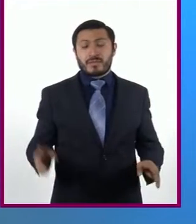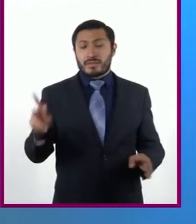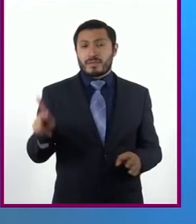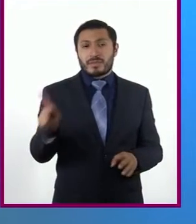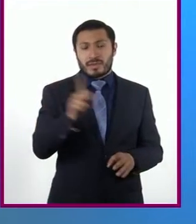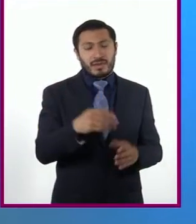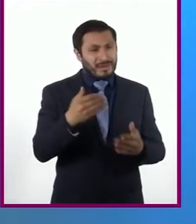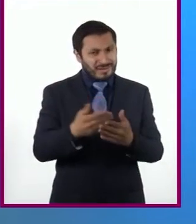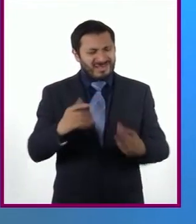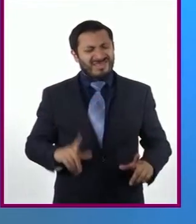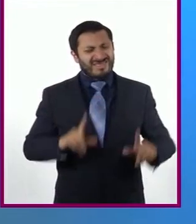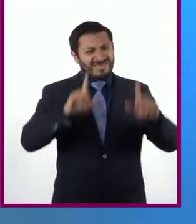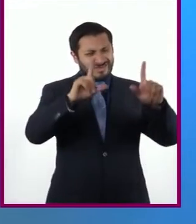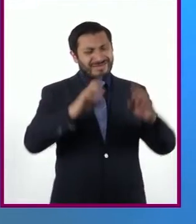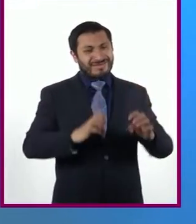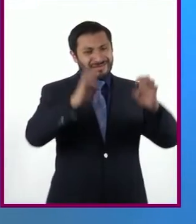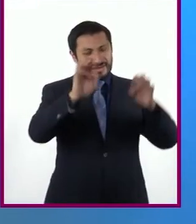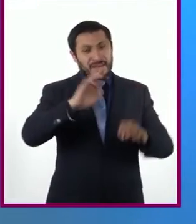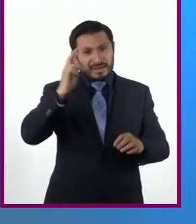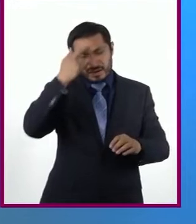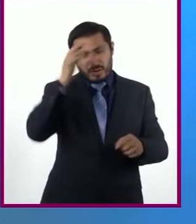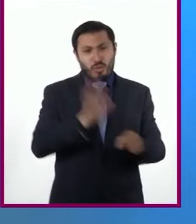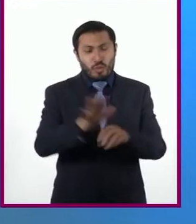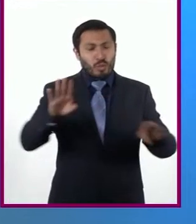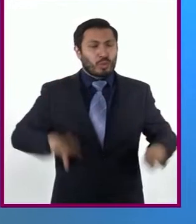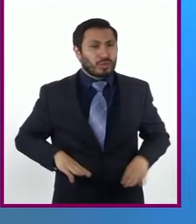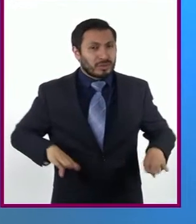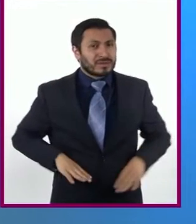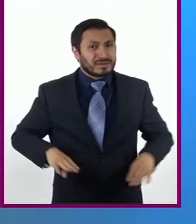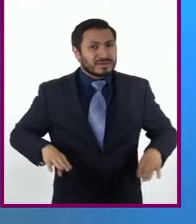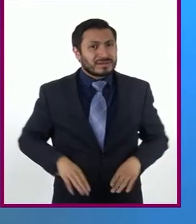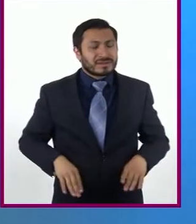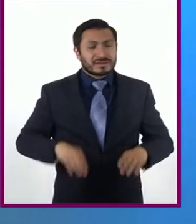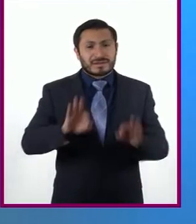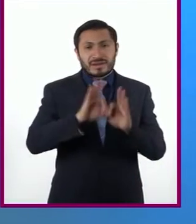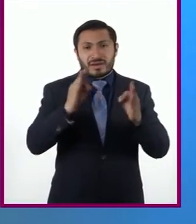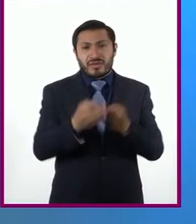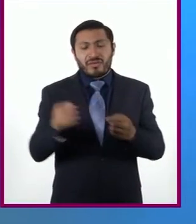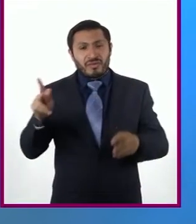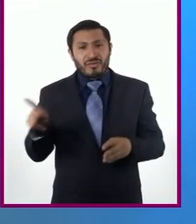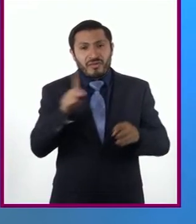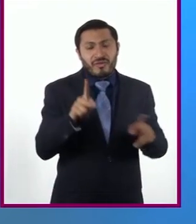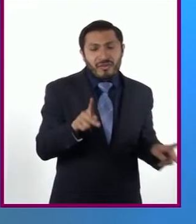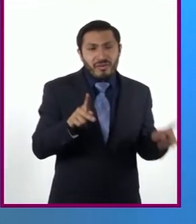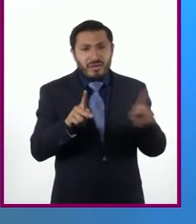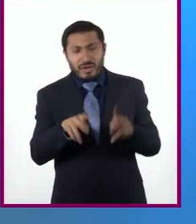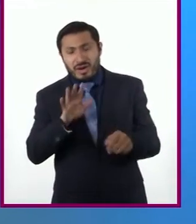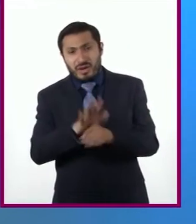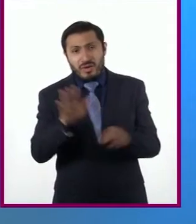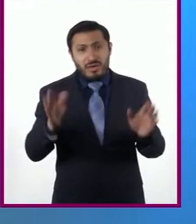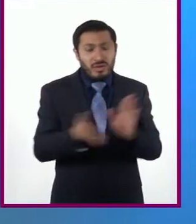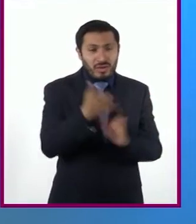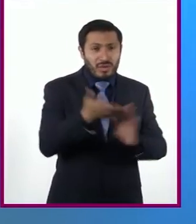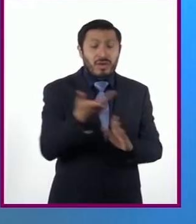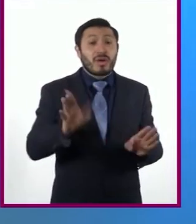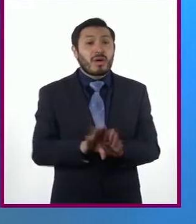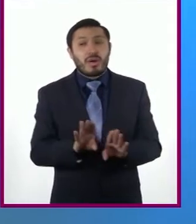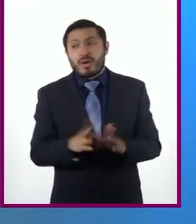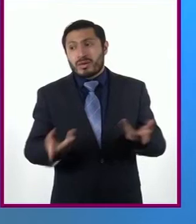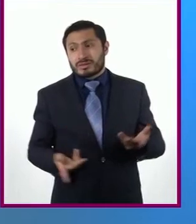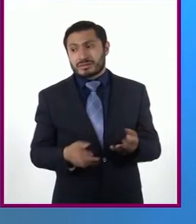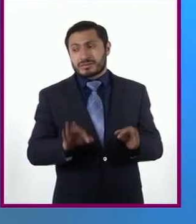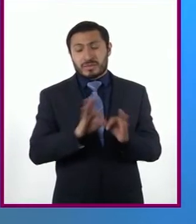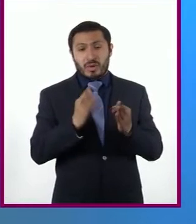anterior y el edificio, recordemos cuáles son las características de las figuras semejantes y cómo se construyen. De